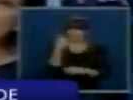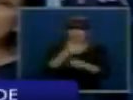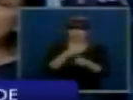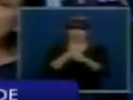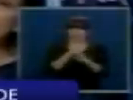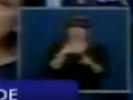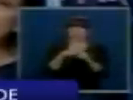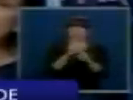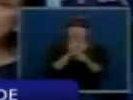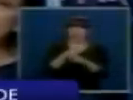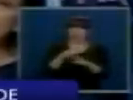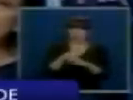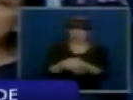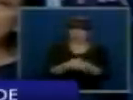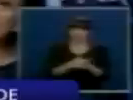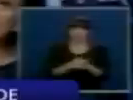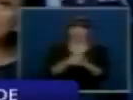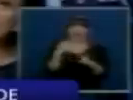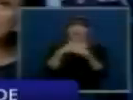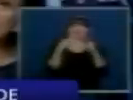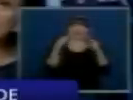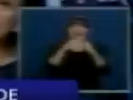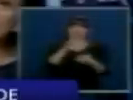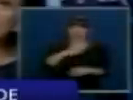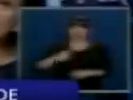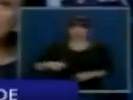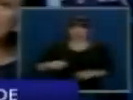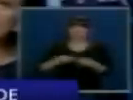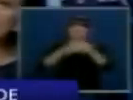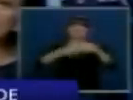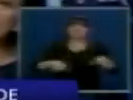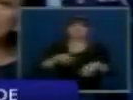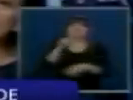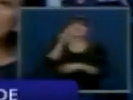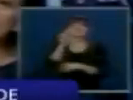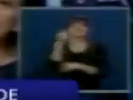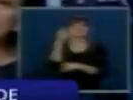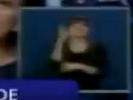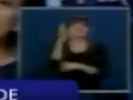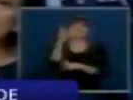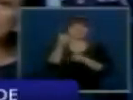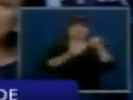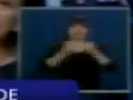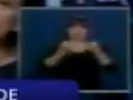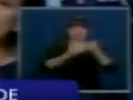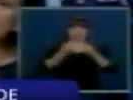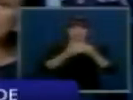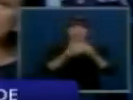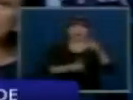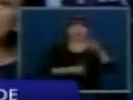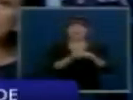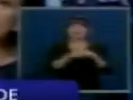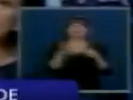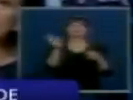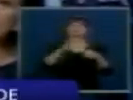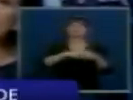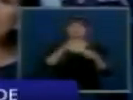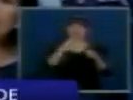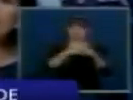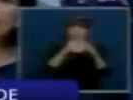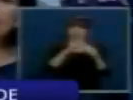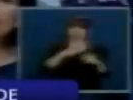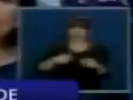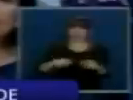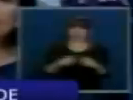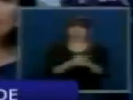abusos, hasta en la Casa Presidencial están extraviados 117 vehículos que aparecen inscritos a su nombre en el Registro